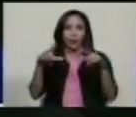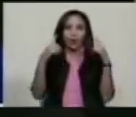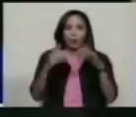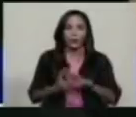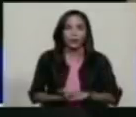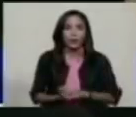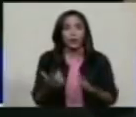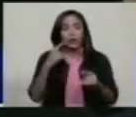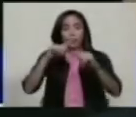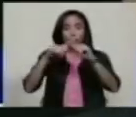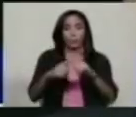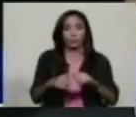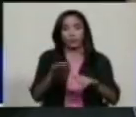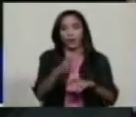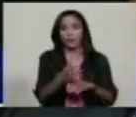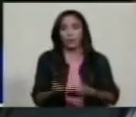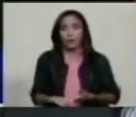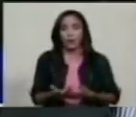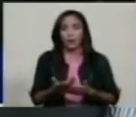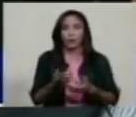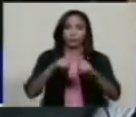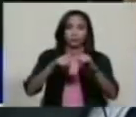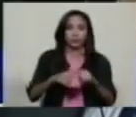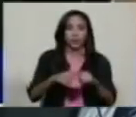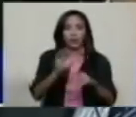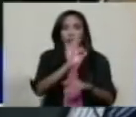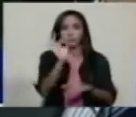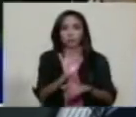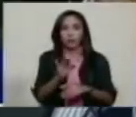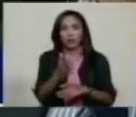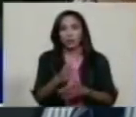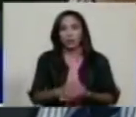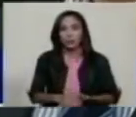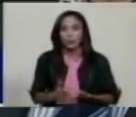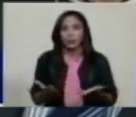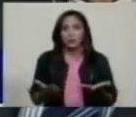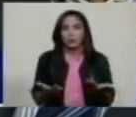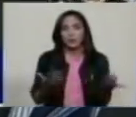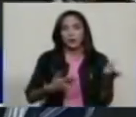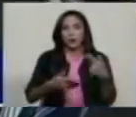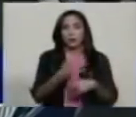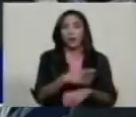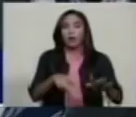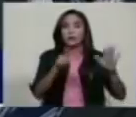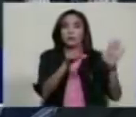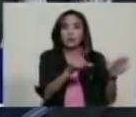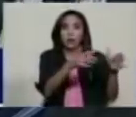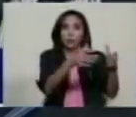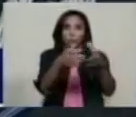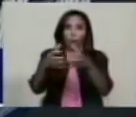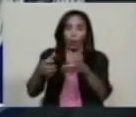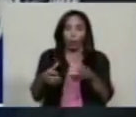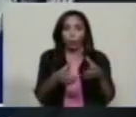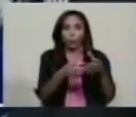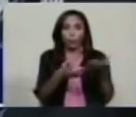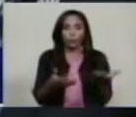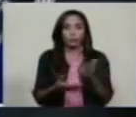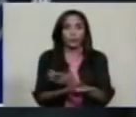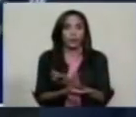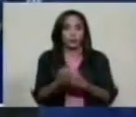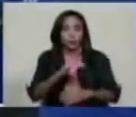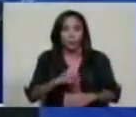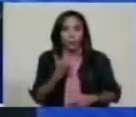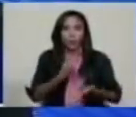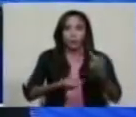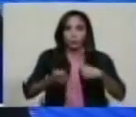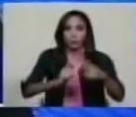presidente, que fue hecho en este proceso bolivariano. Tenemos la posibilidad de 6 grúas post-Panamax, que eso nos implica, desde